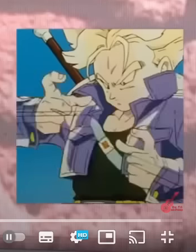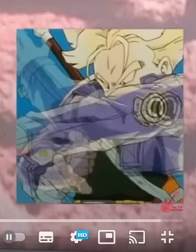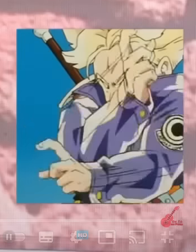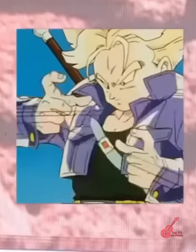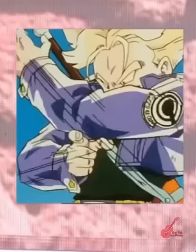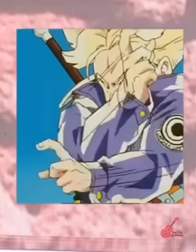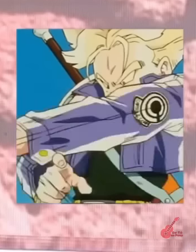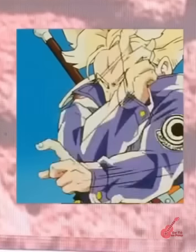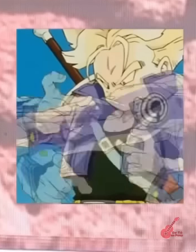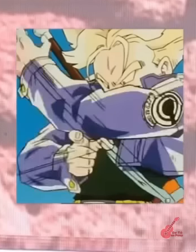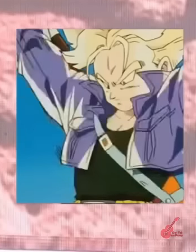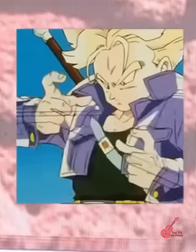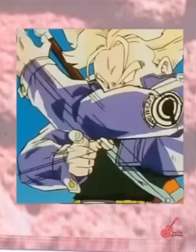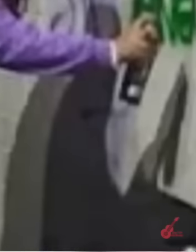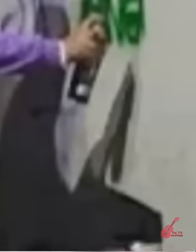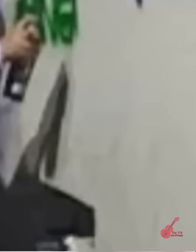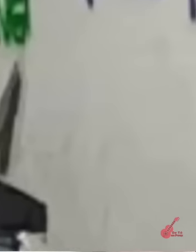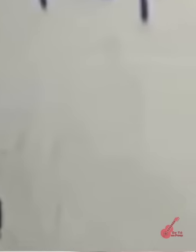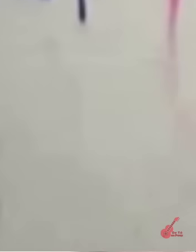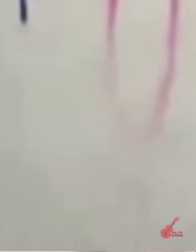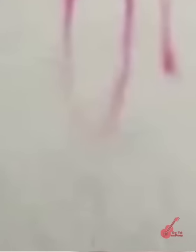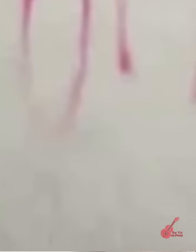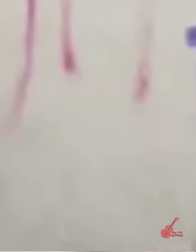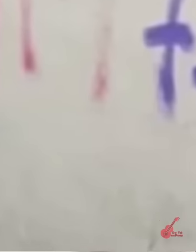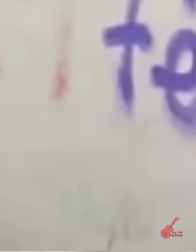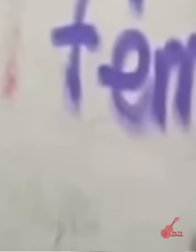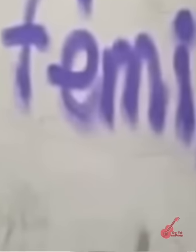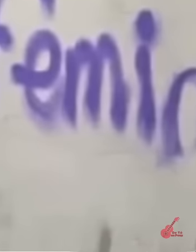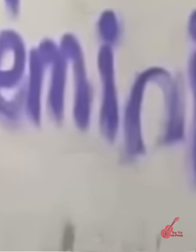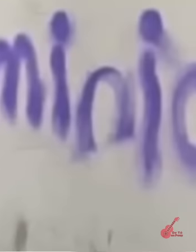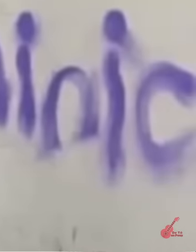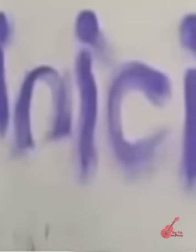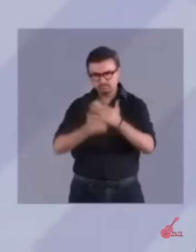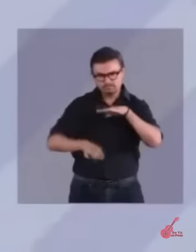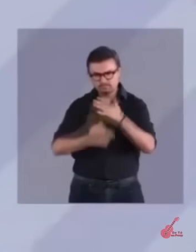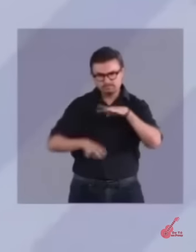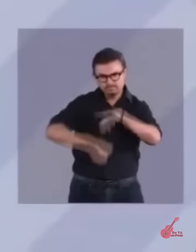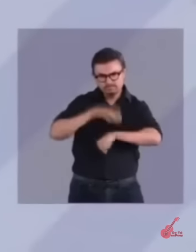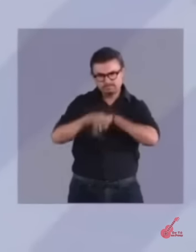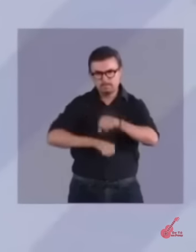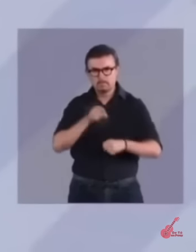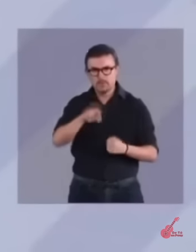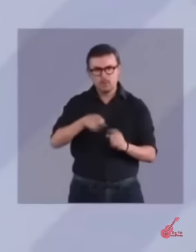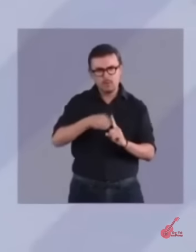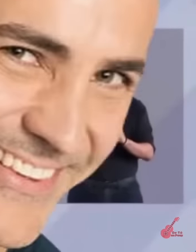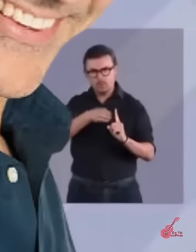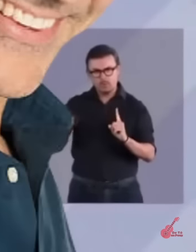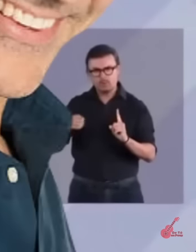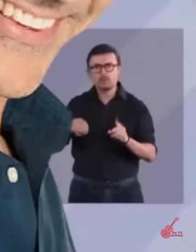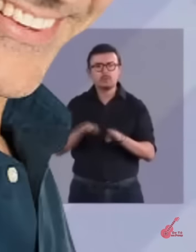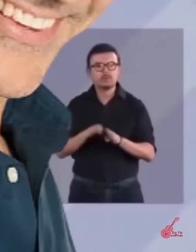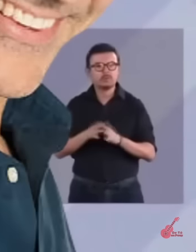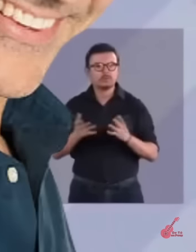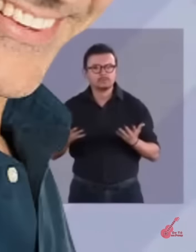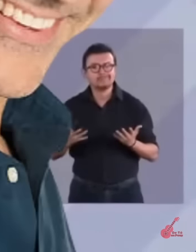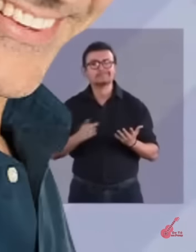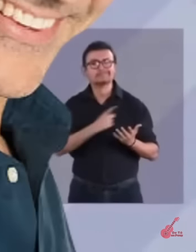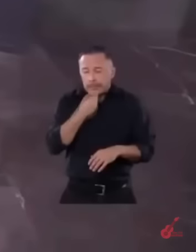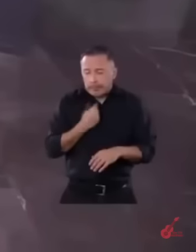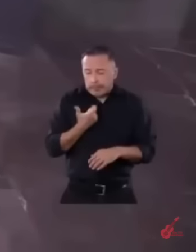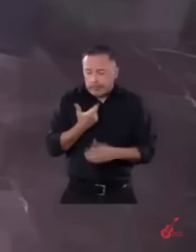alcanzan. Planteo. ¿Qué vamos a hacer con las feministas que están acabando con las paredes? ¿Qué necesitamos hacer? Darles un padre a todas